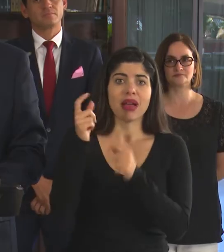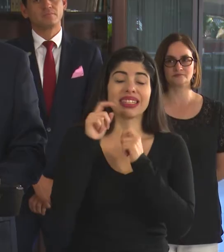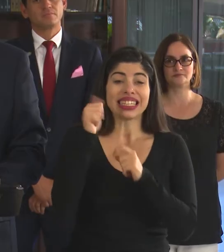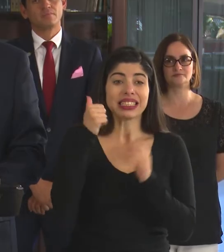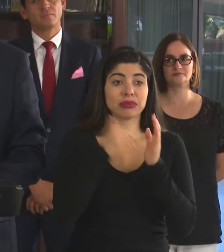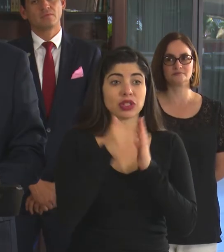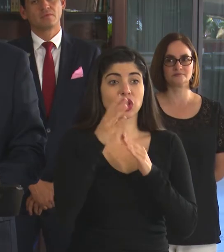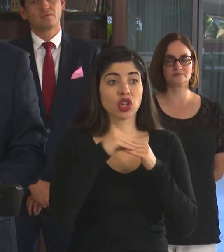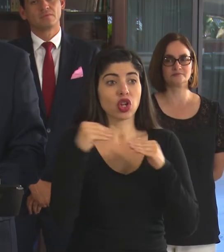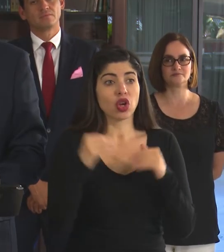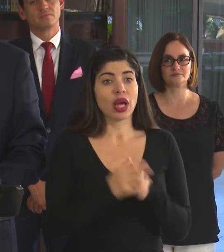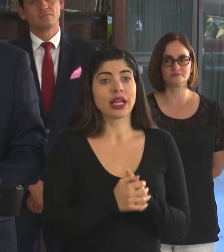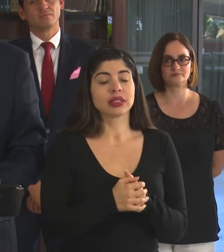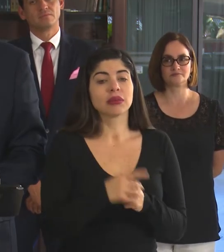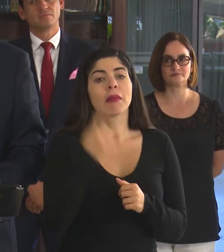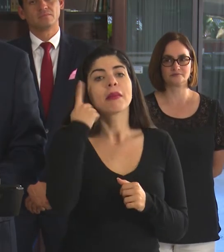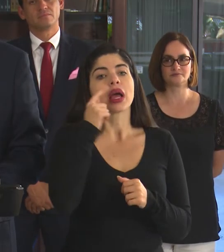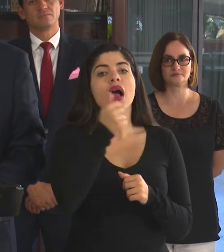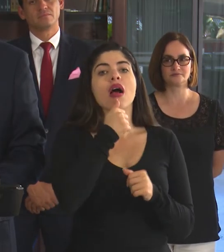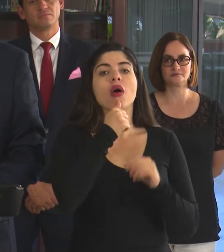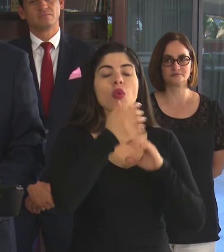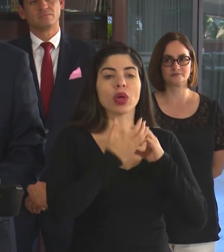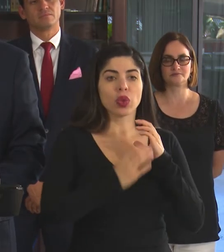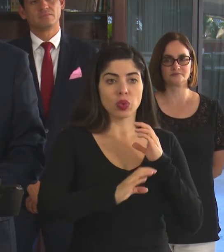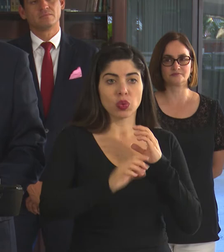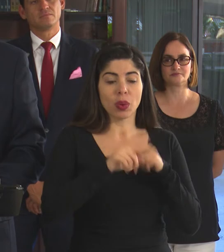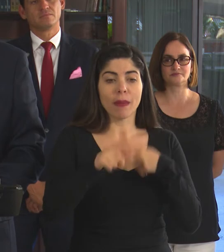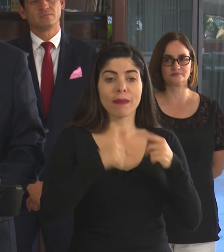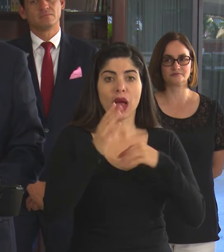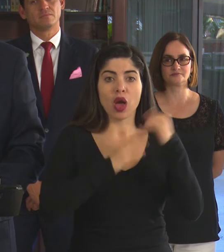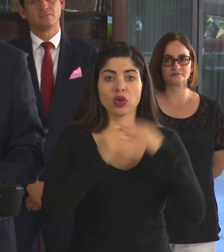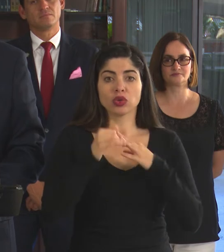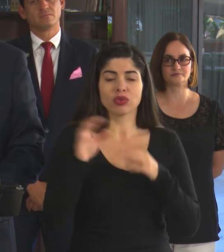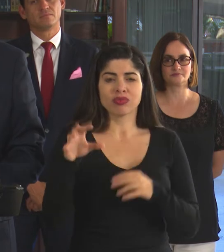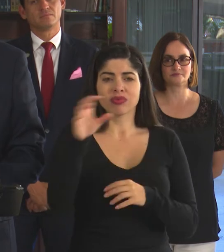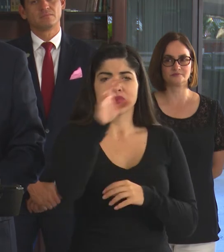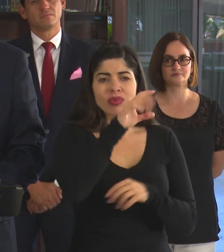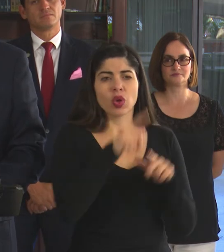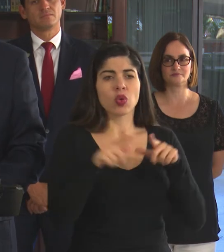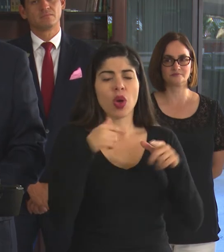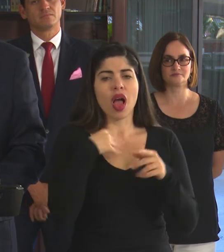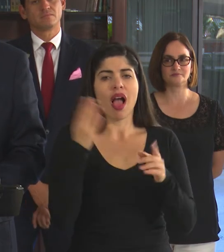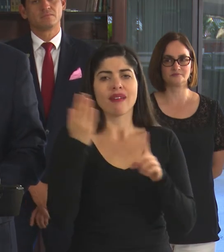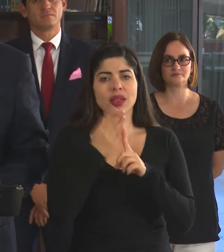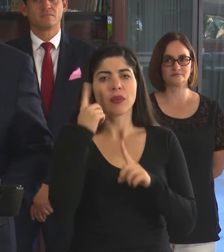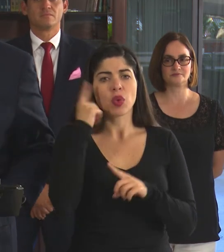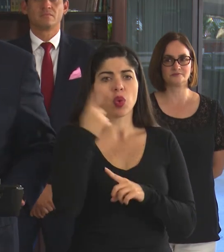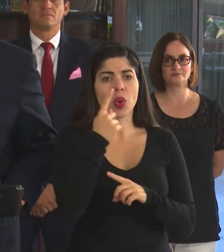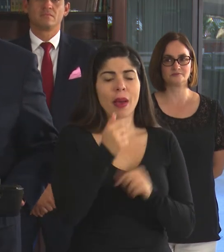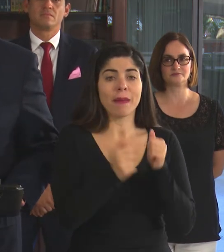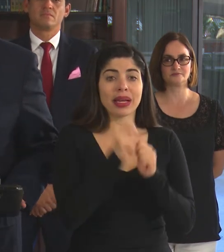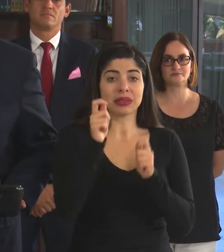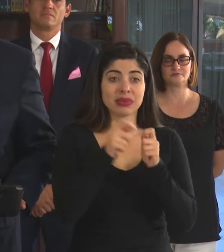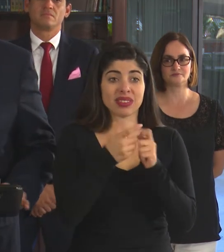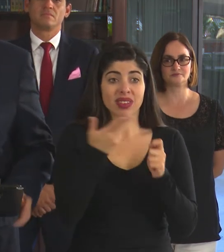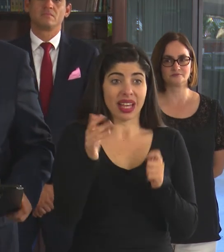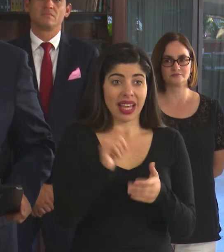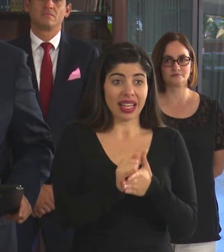10 millones de dólares para acueductos que serán construidos en todos los lugares afectados por el huracán. Más concreto que